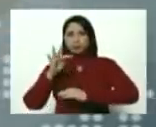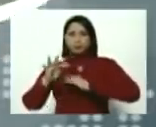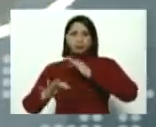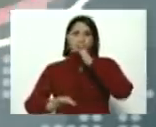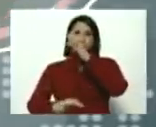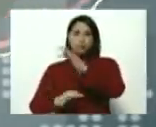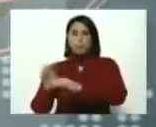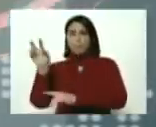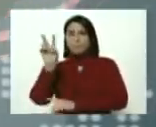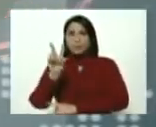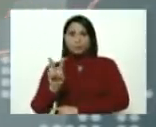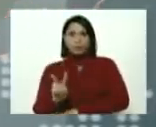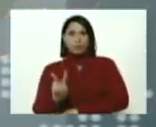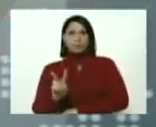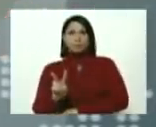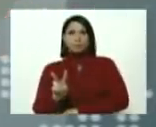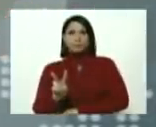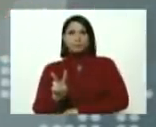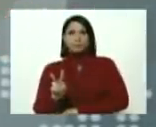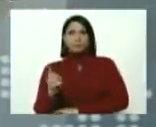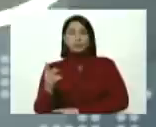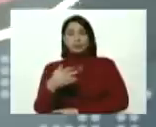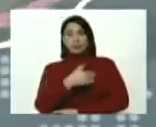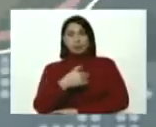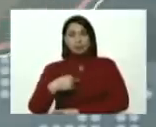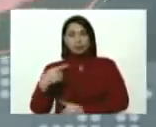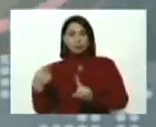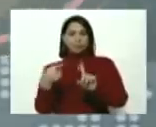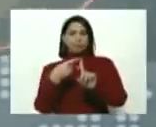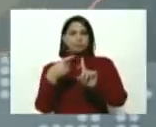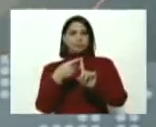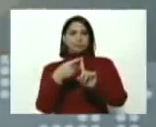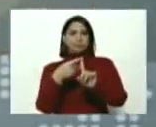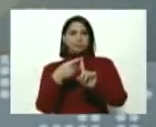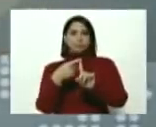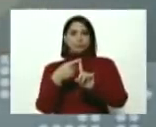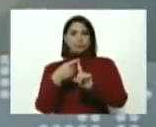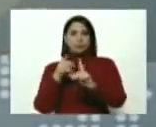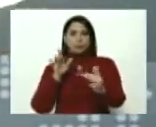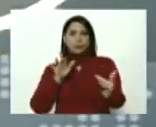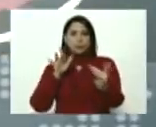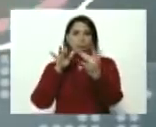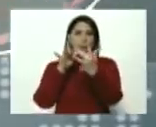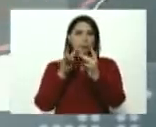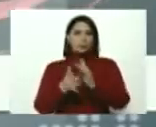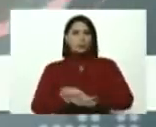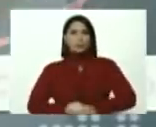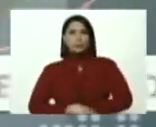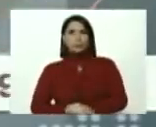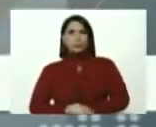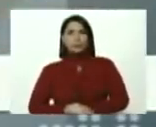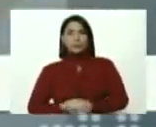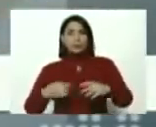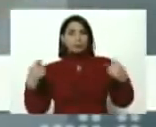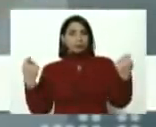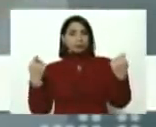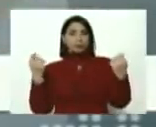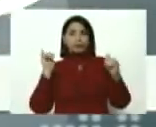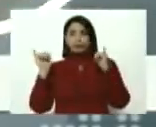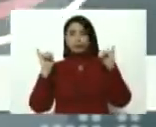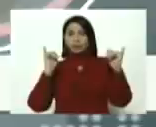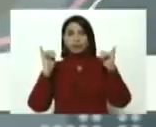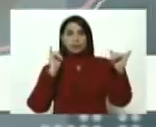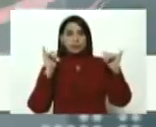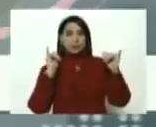en Venezuela. Queremos, en primer lugar, unirnos al júbilo nacional que embarga